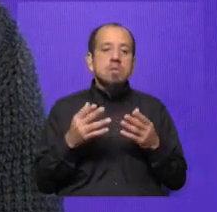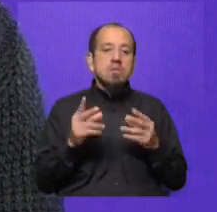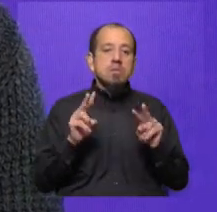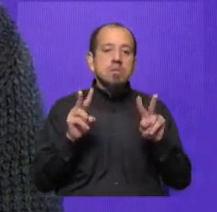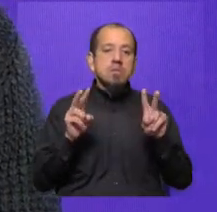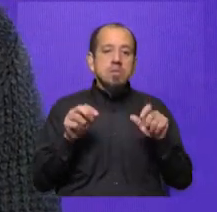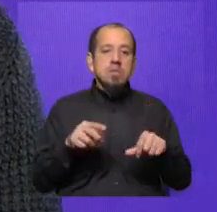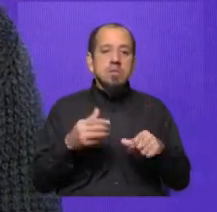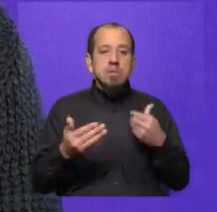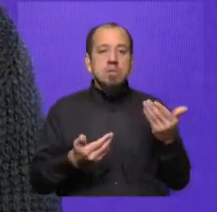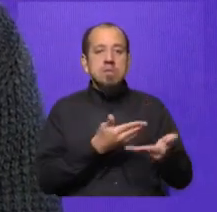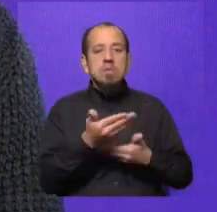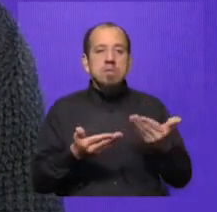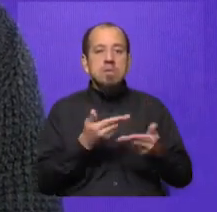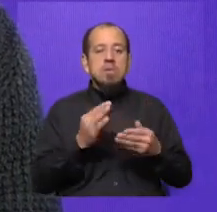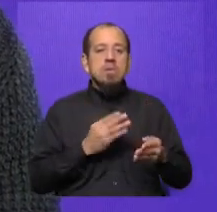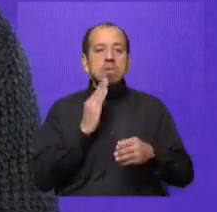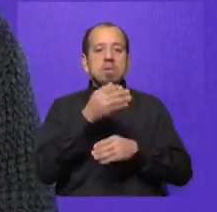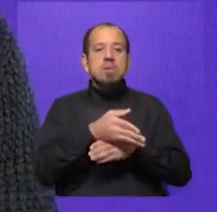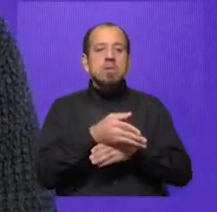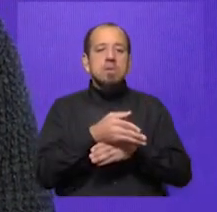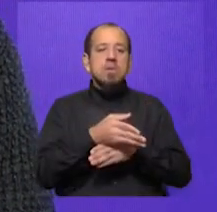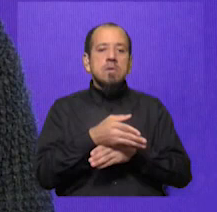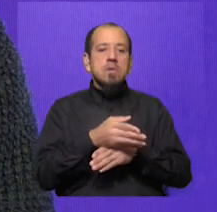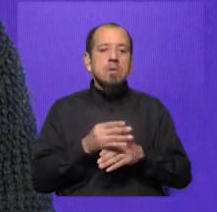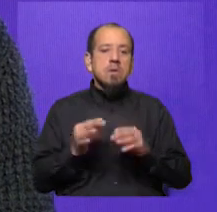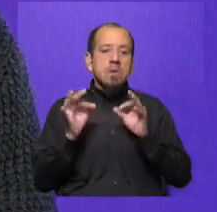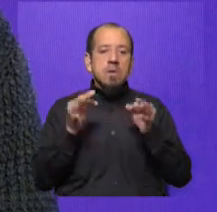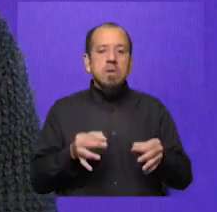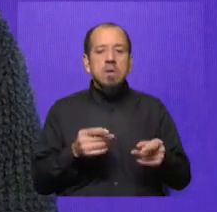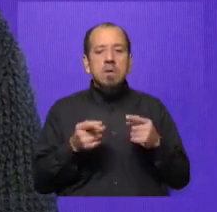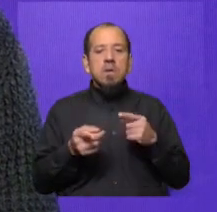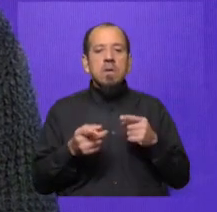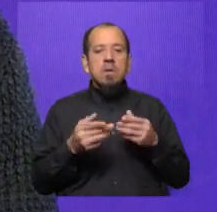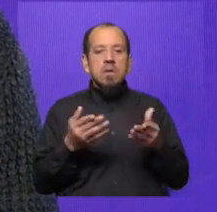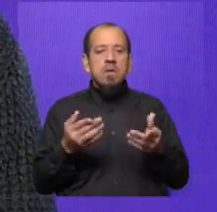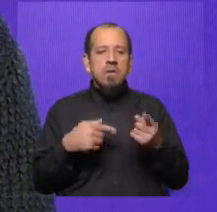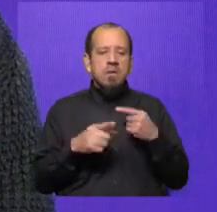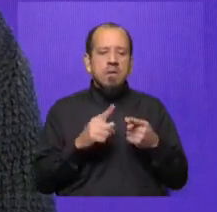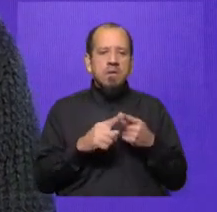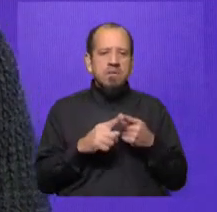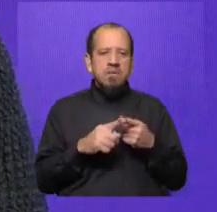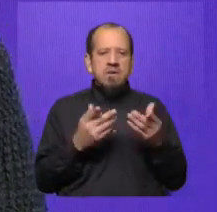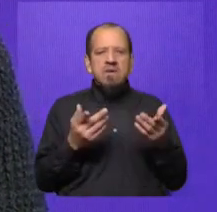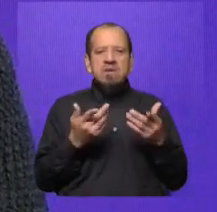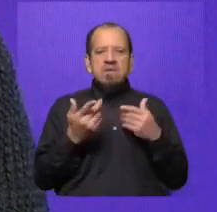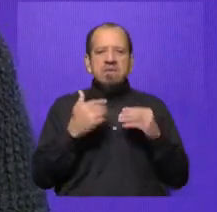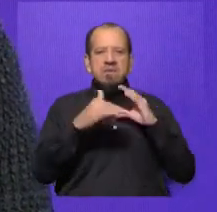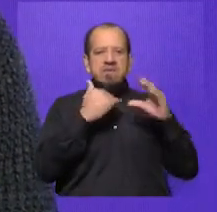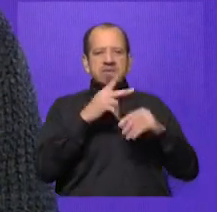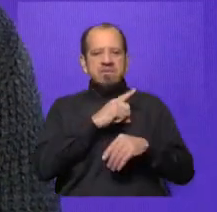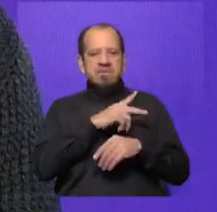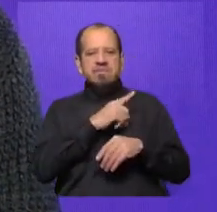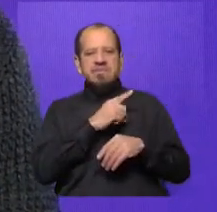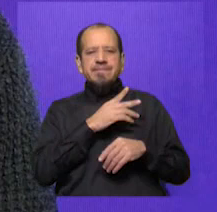de trato de accesibilidad llegar a nosotros de cómo instalarse qué sé yo como no sé que alguien te escriba de chile